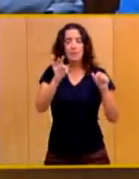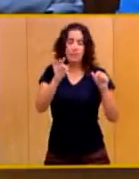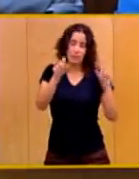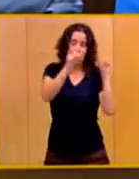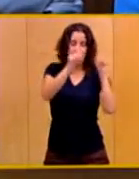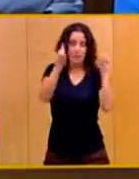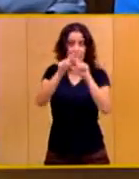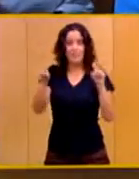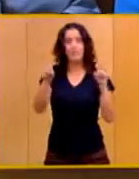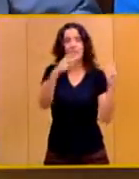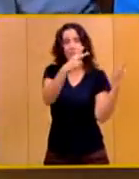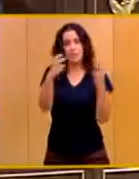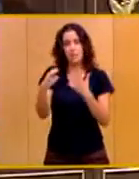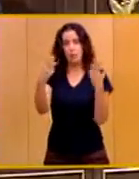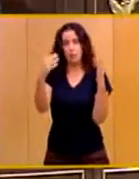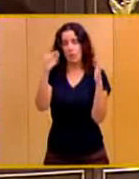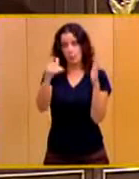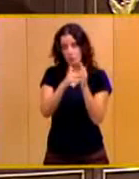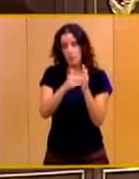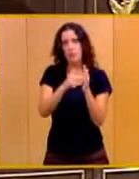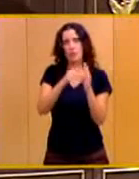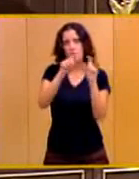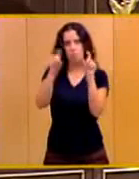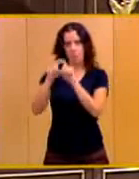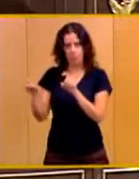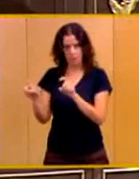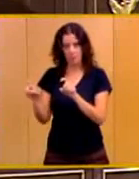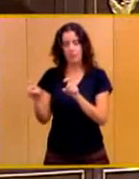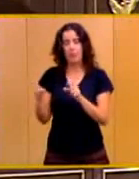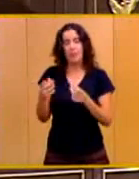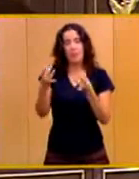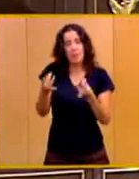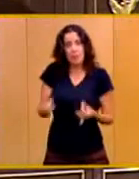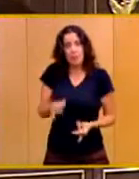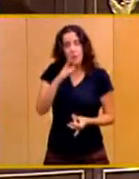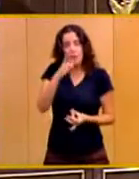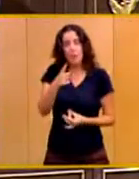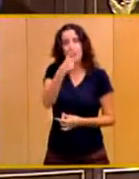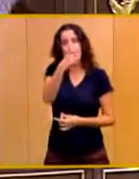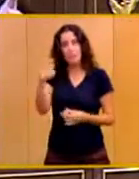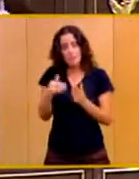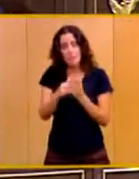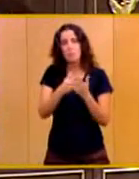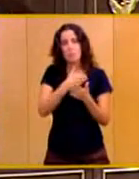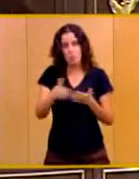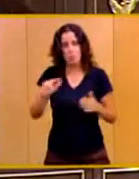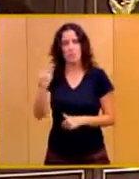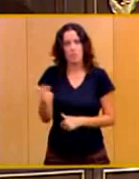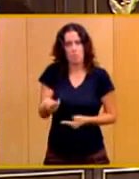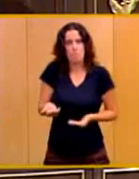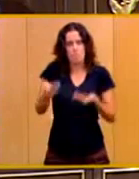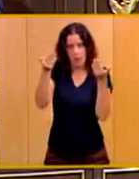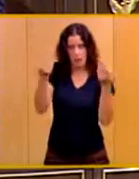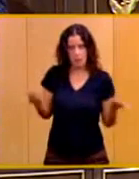35.687 empresas. La deuda ha crecido en más de 100.000 millones de euros. El déficit ha